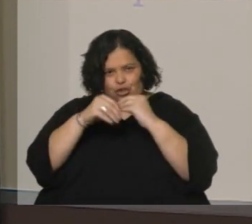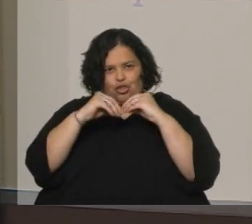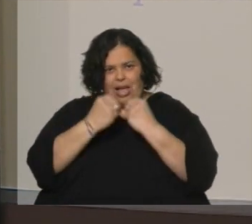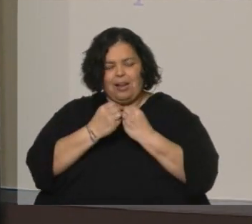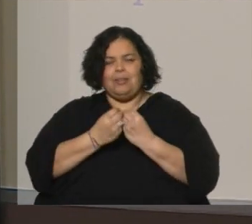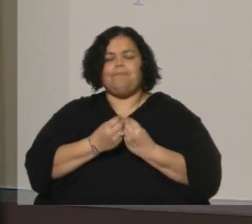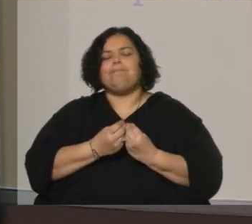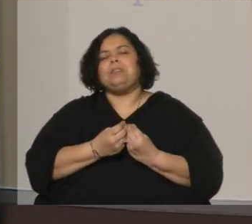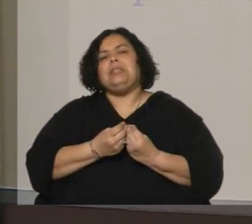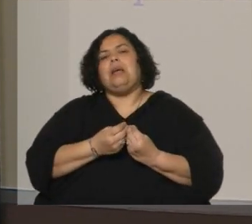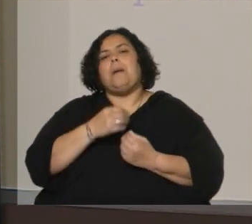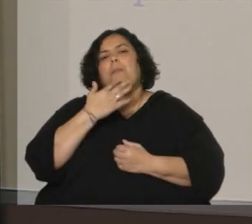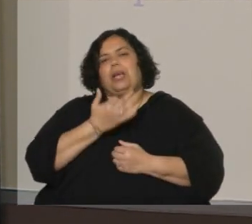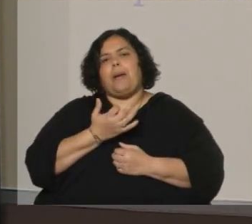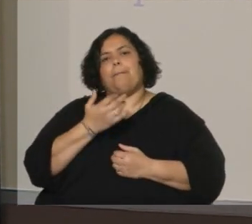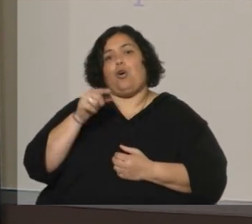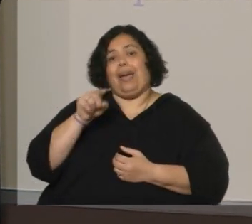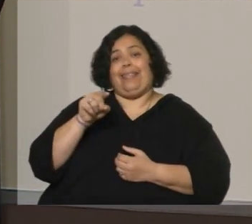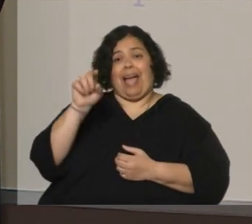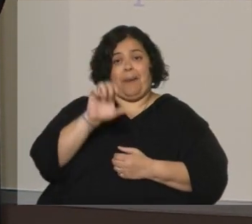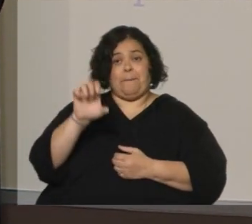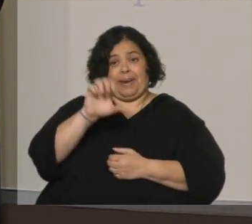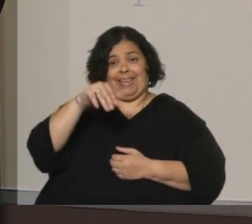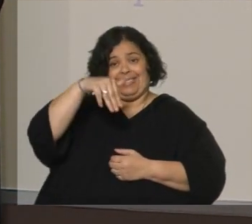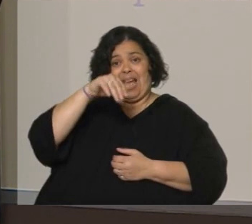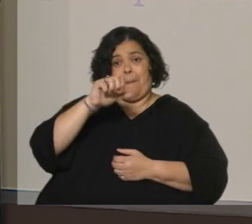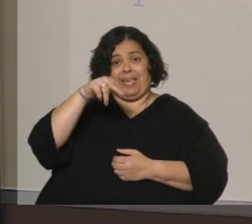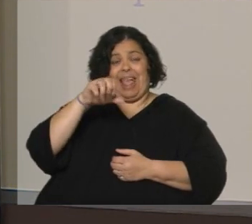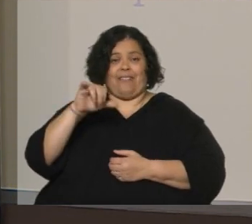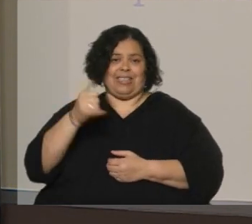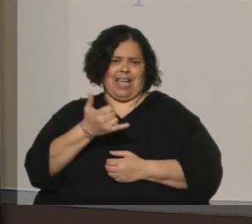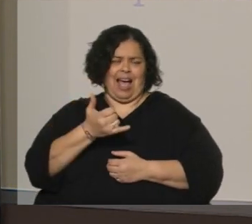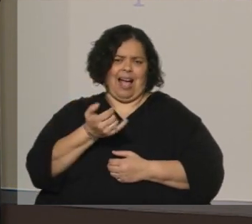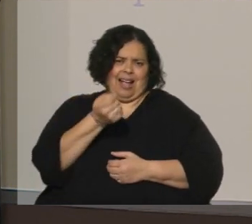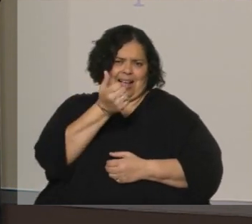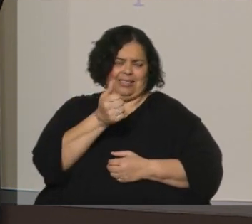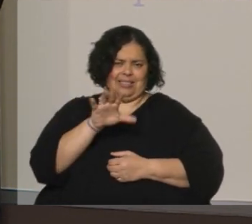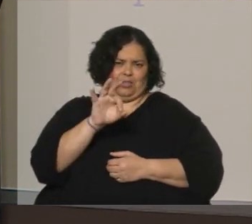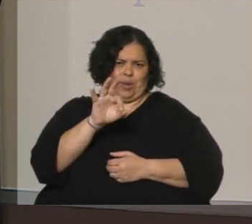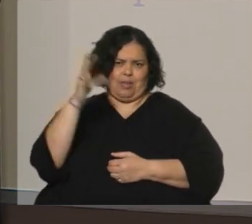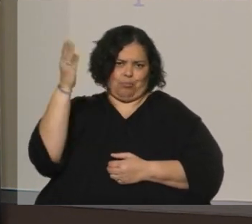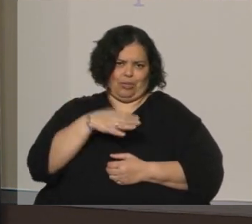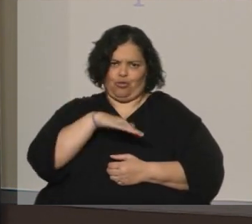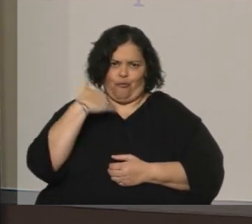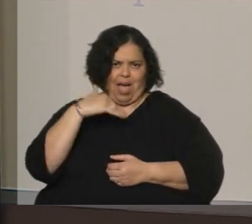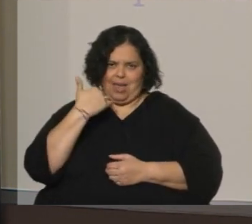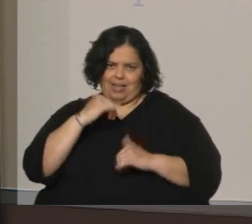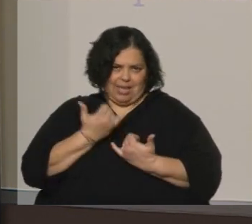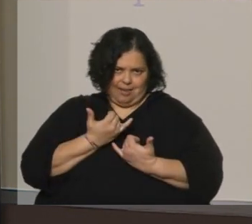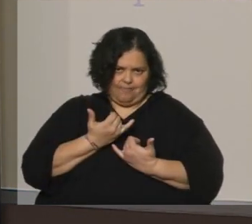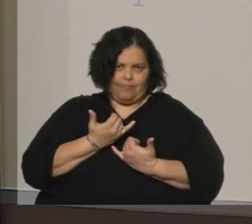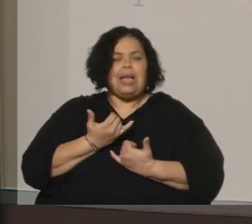cambio encentra que marf y tienen cerca del 50% de la faena más o menos no un poco más En